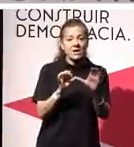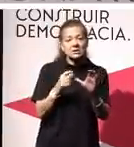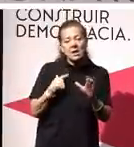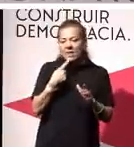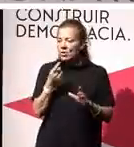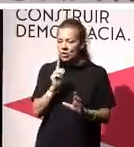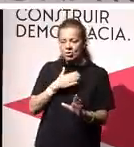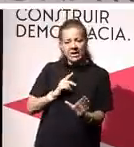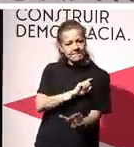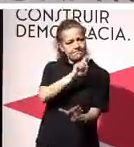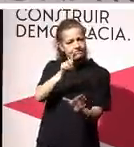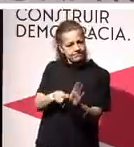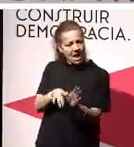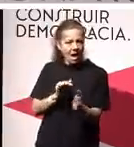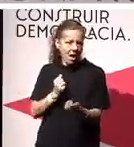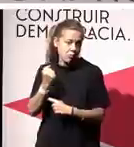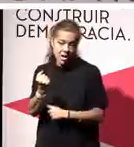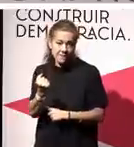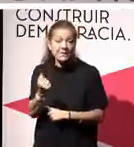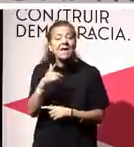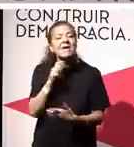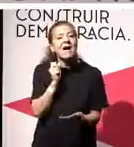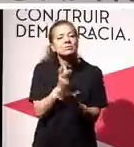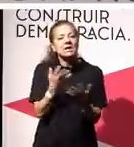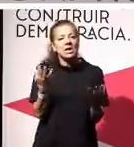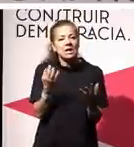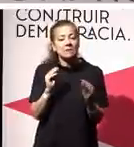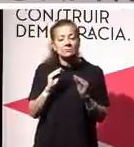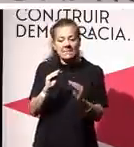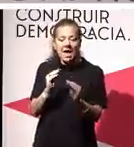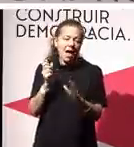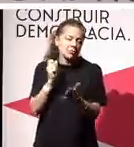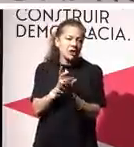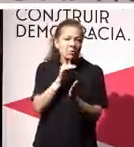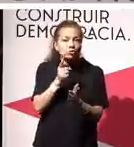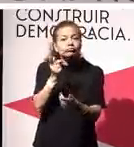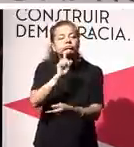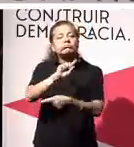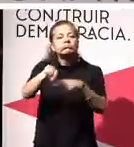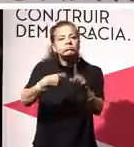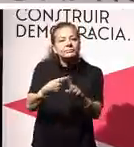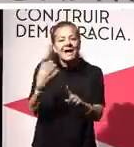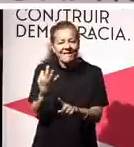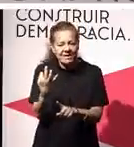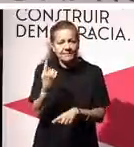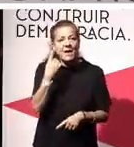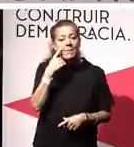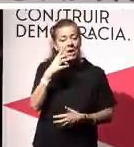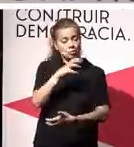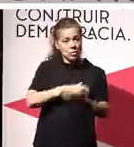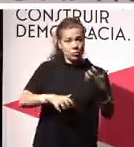rehusó cumplir esa función de muleta, y apostaron el resto de sus cartas a la reacción, a los poderes reaccionarios